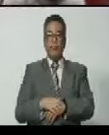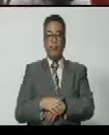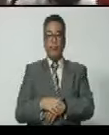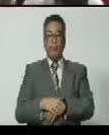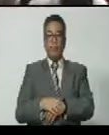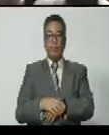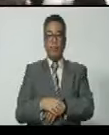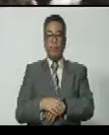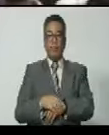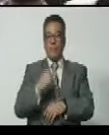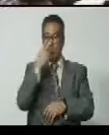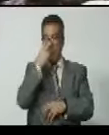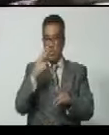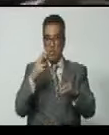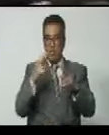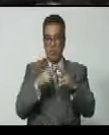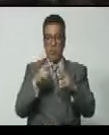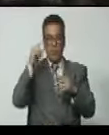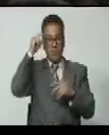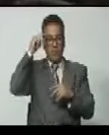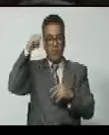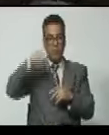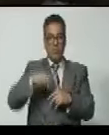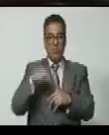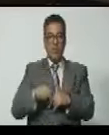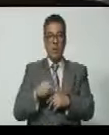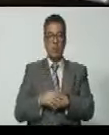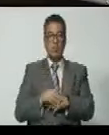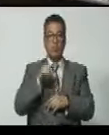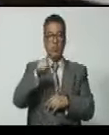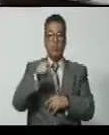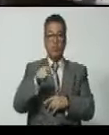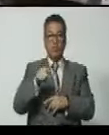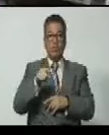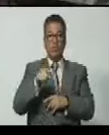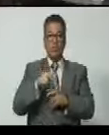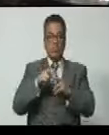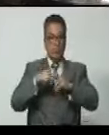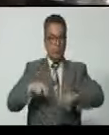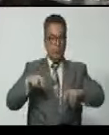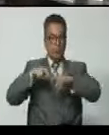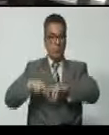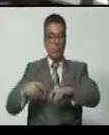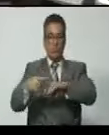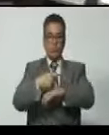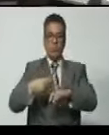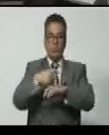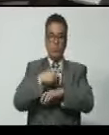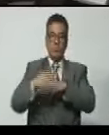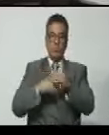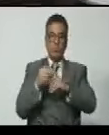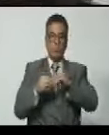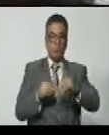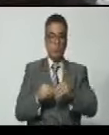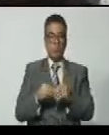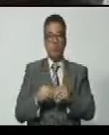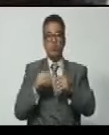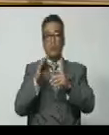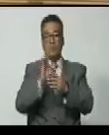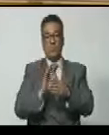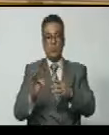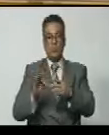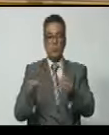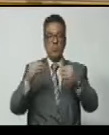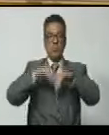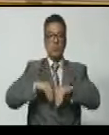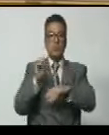nos visitaron el día de hoy a los efectos de explorar y buscar fórmulas para un convenio con